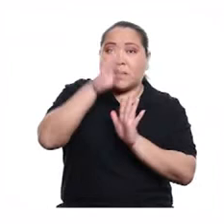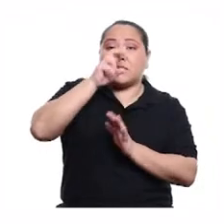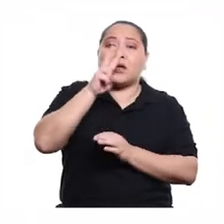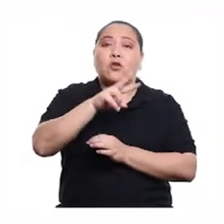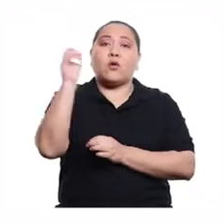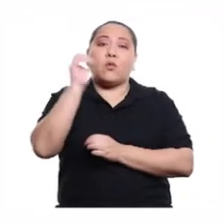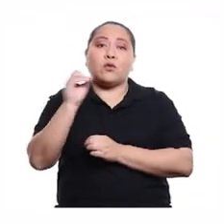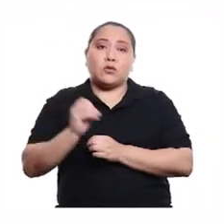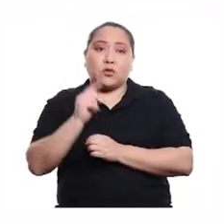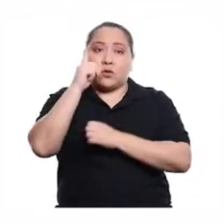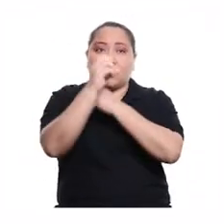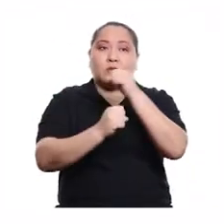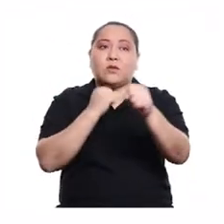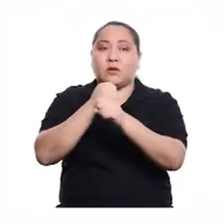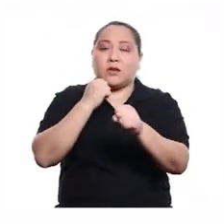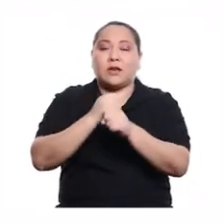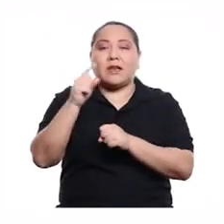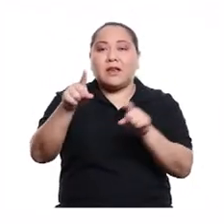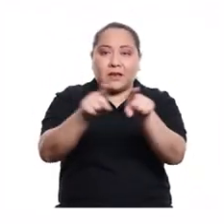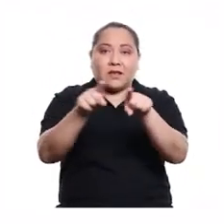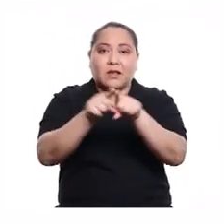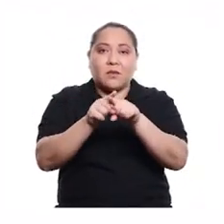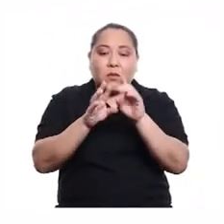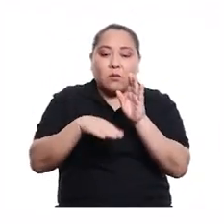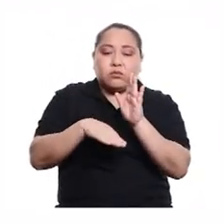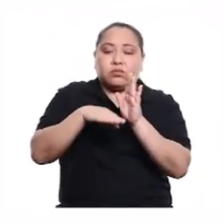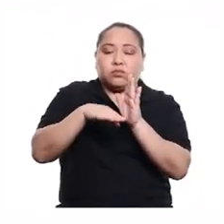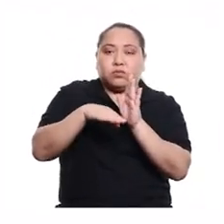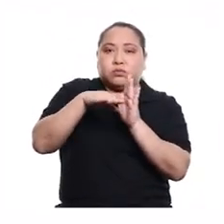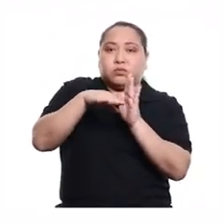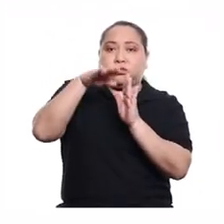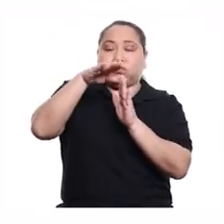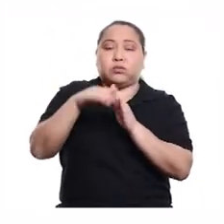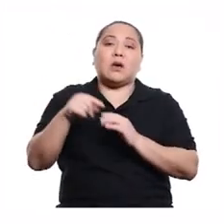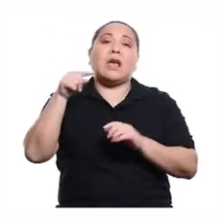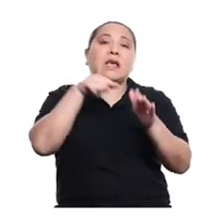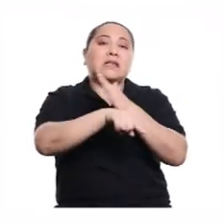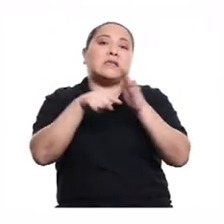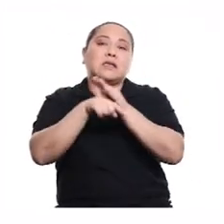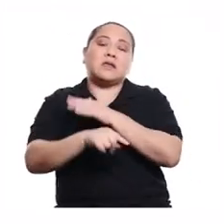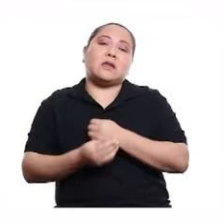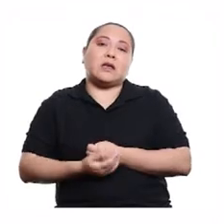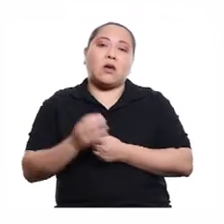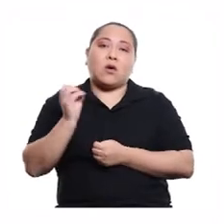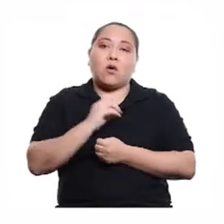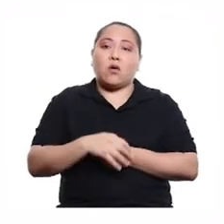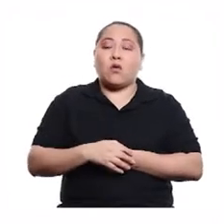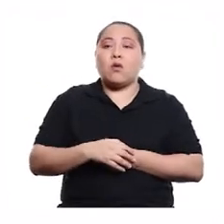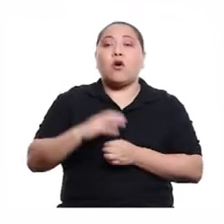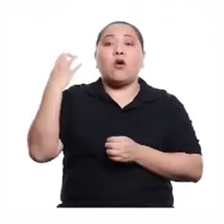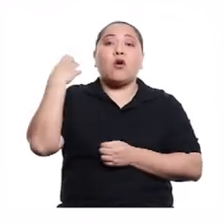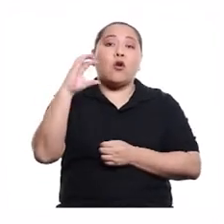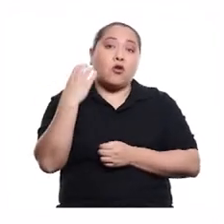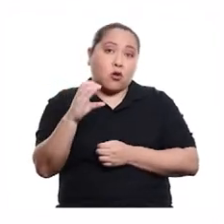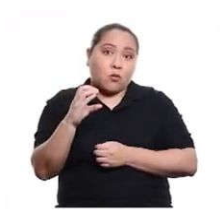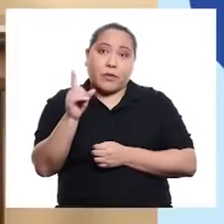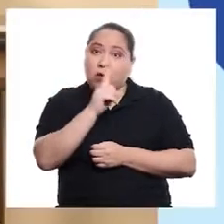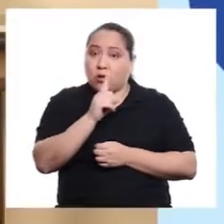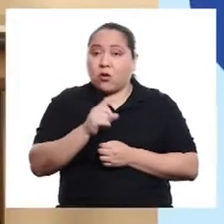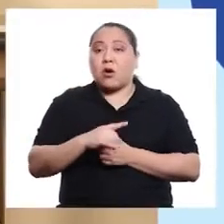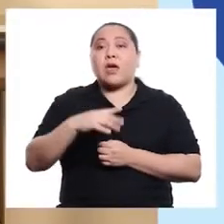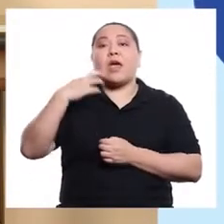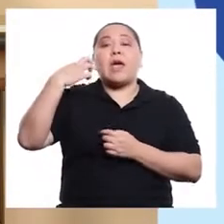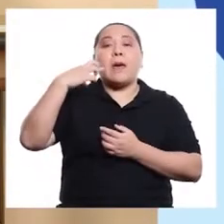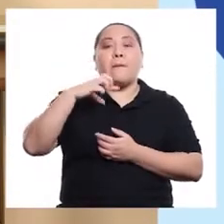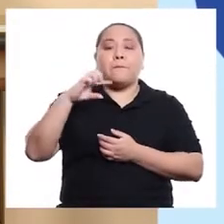2% anual también tuvieron incrementos en las tasas de homicidio, con la excepción de Colombia y Paraguay. Pero